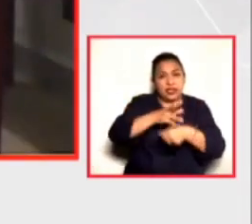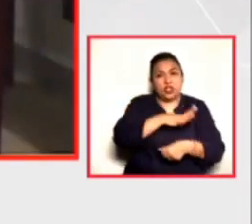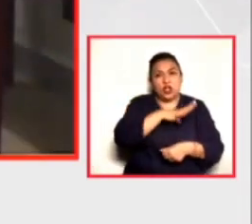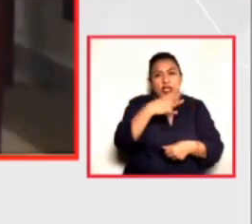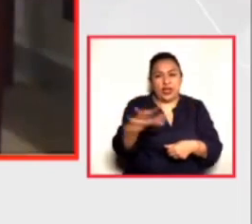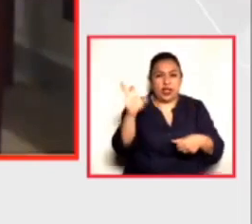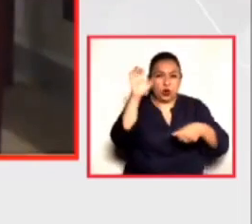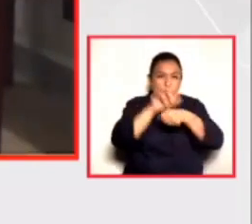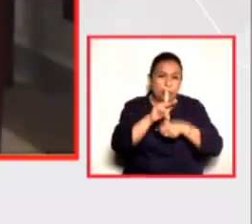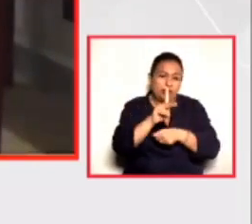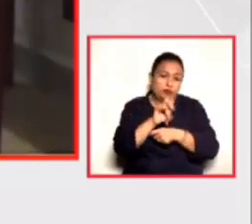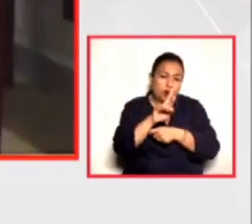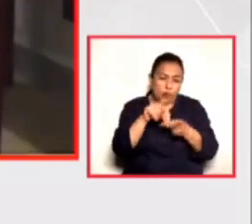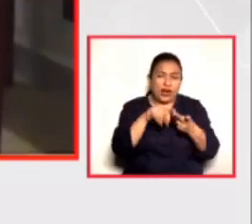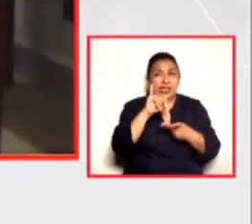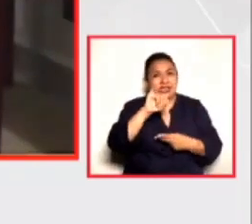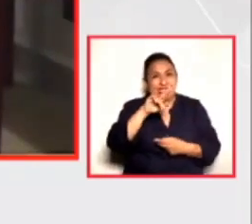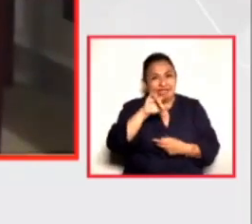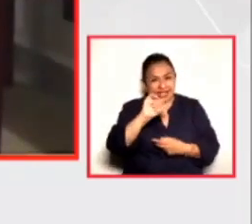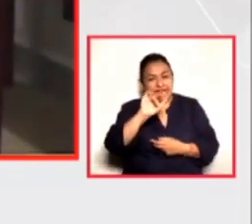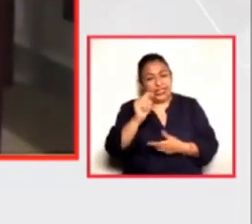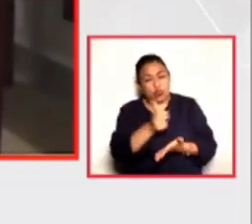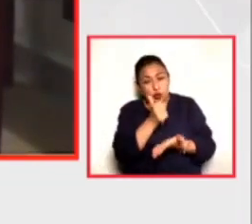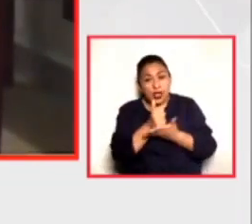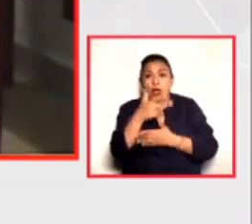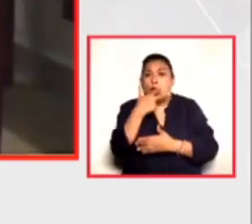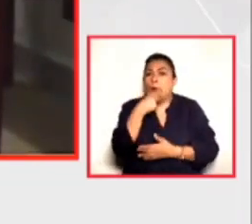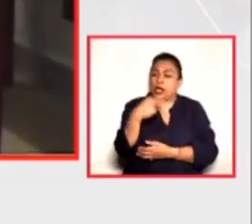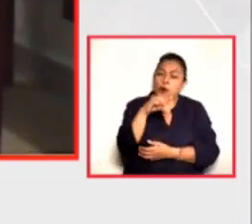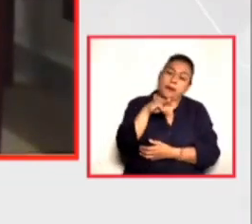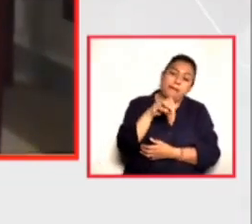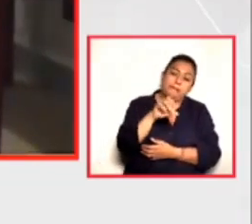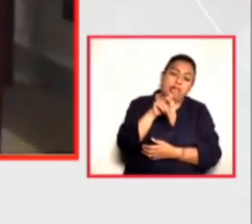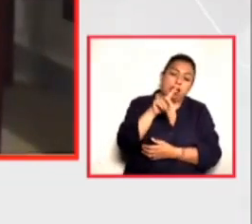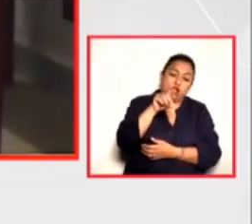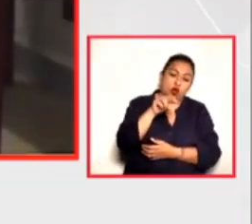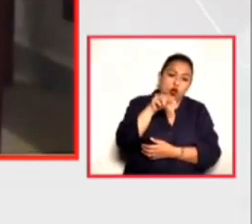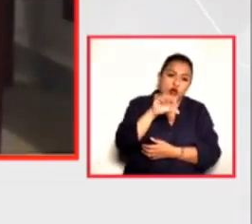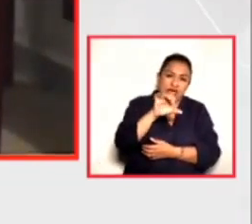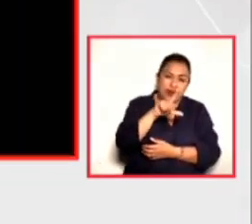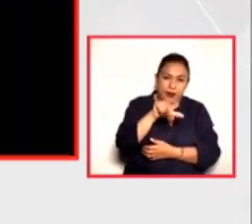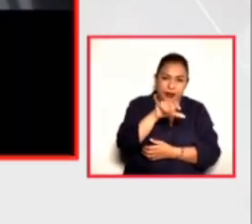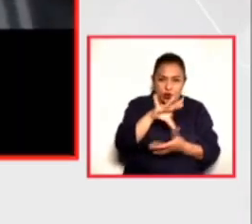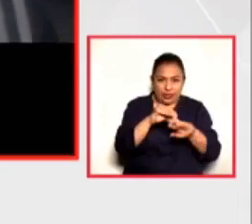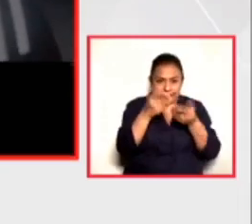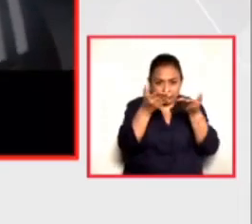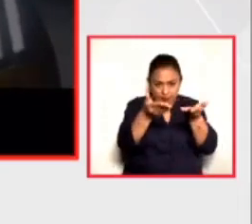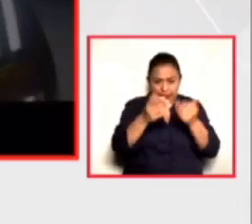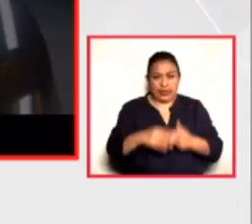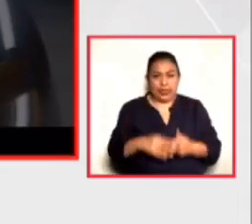Indígenas y Urbanas, Mardonio Carballo, nos habla sobre esta campaña.